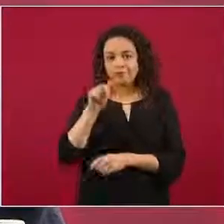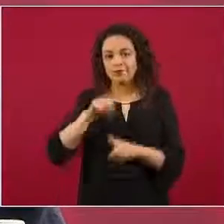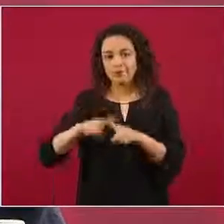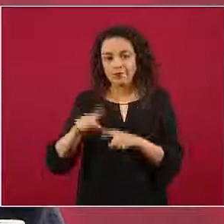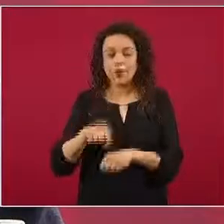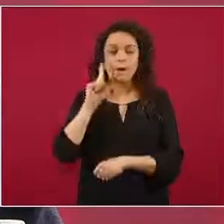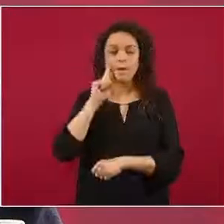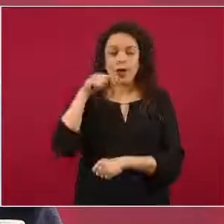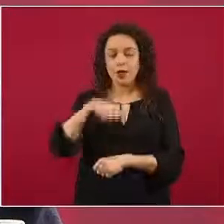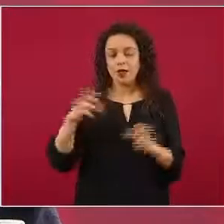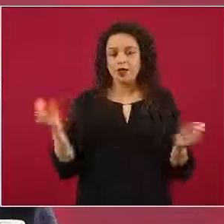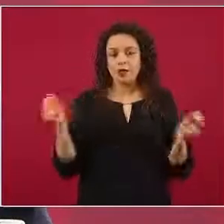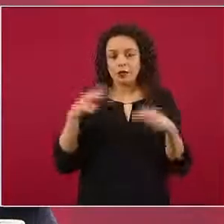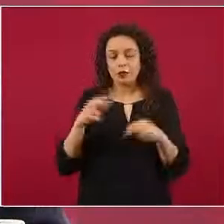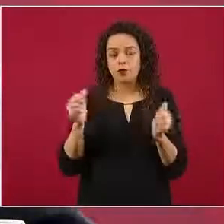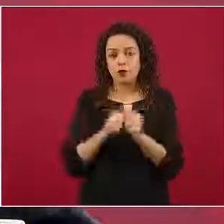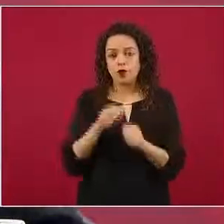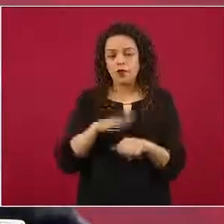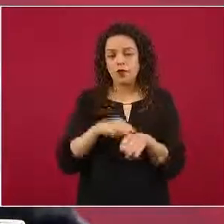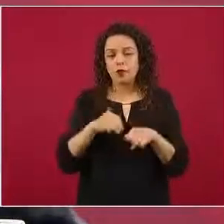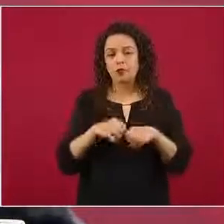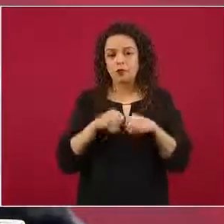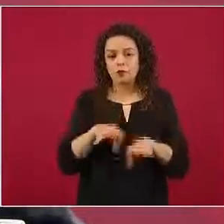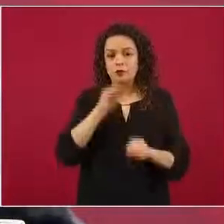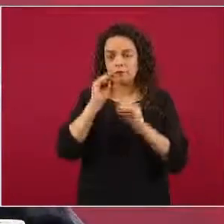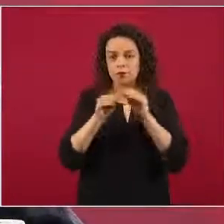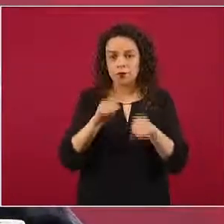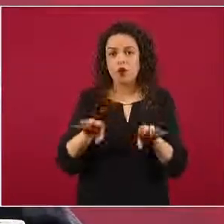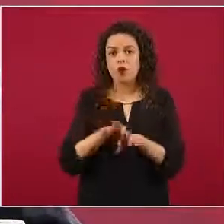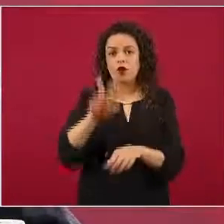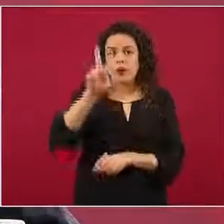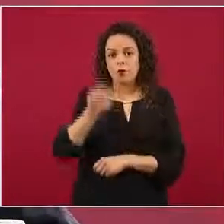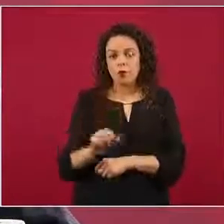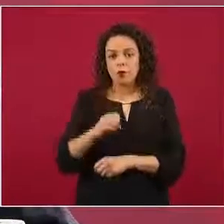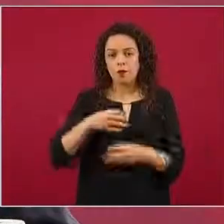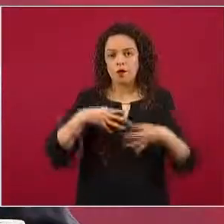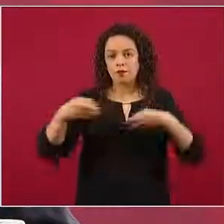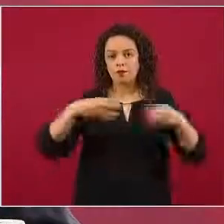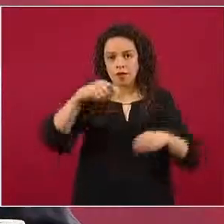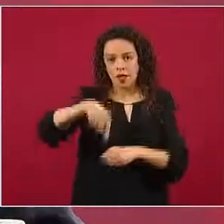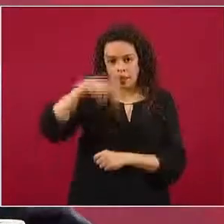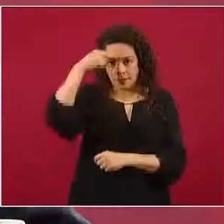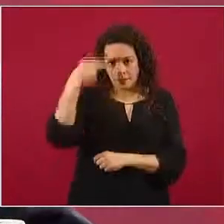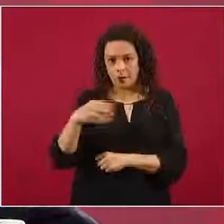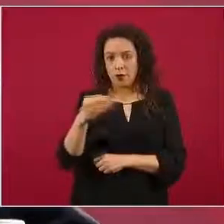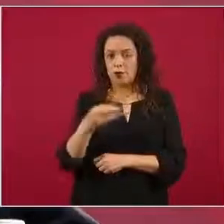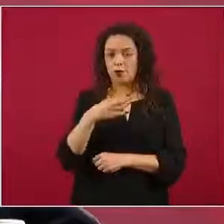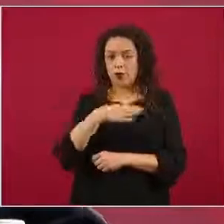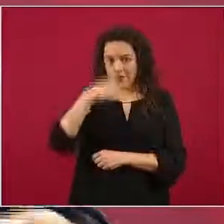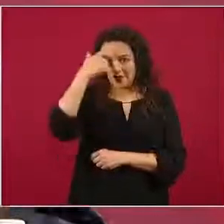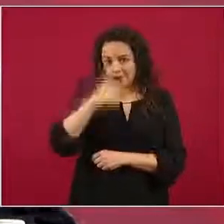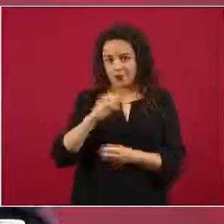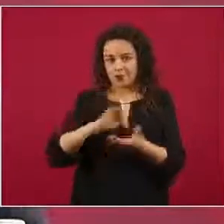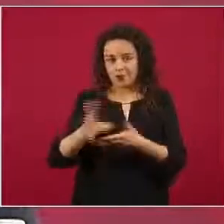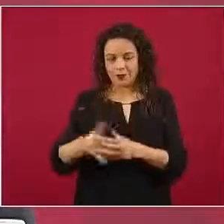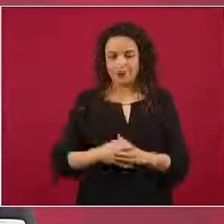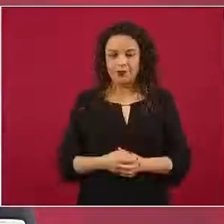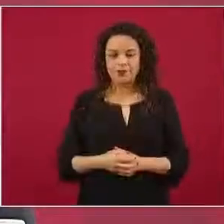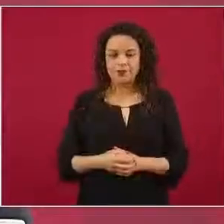mañana nuevamente actualizando el comportamiento de la epidemia en México. Tengan muy buenas noches todos. Muchas gracias.